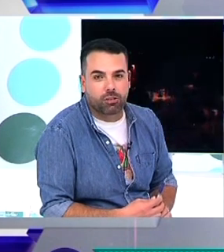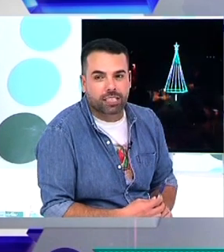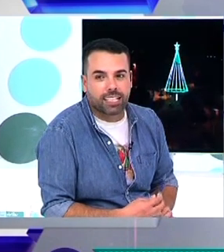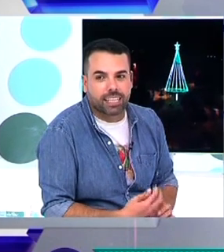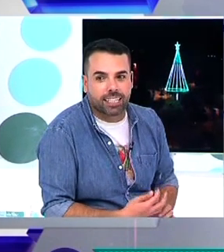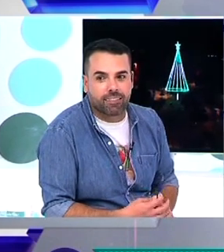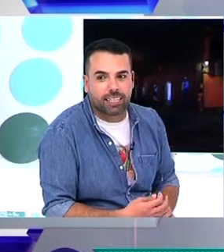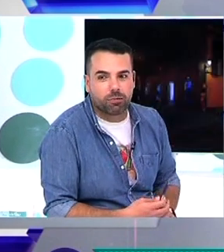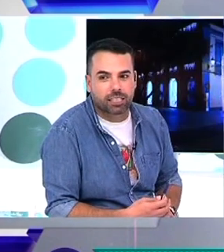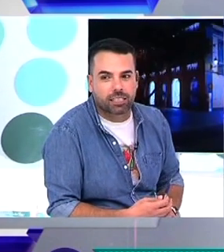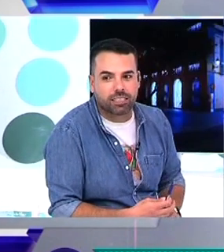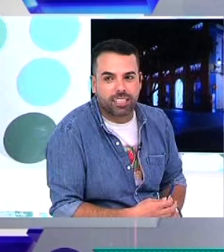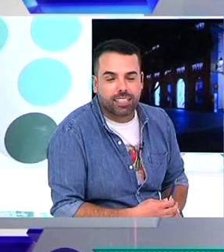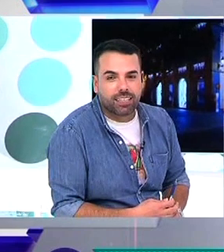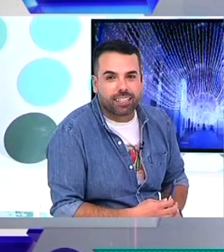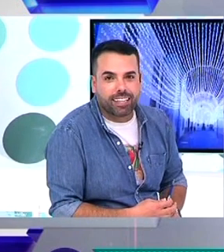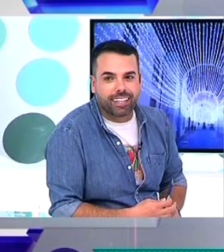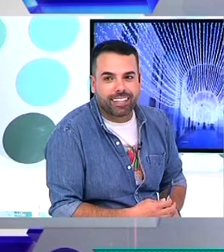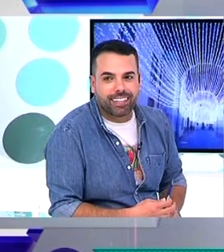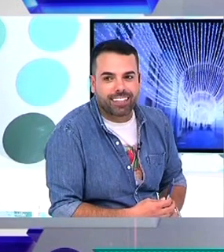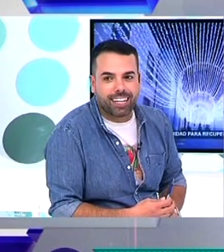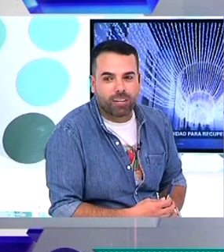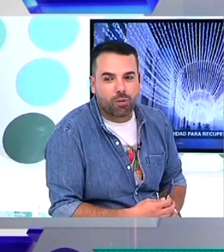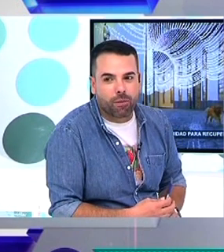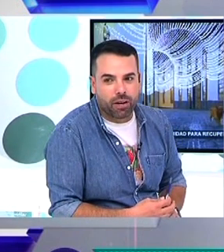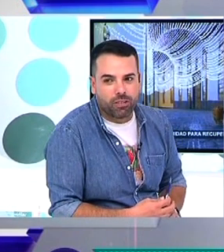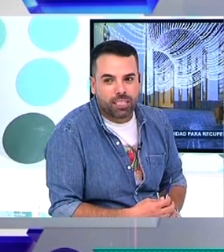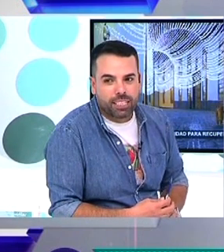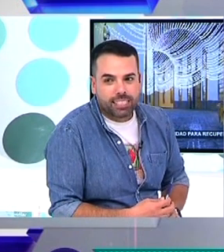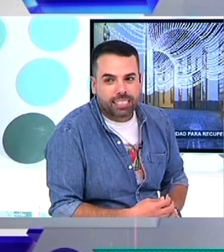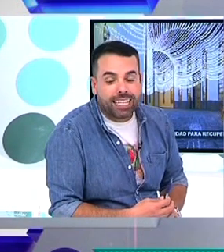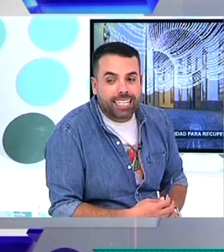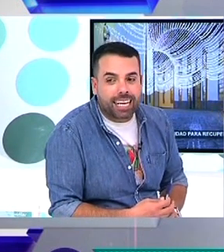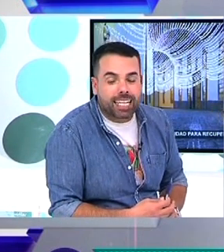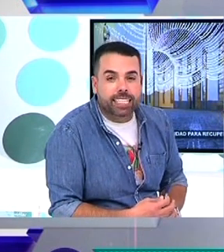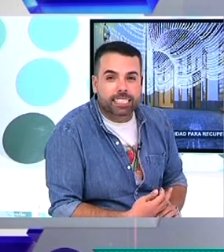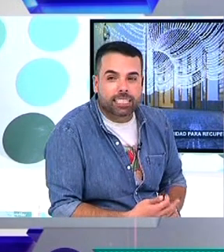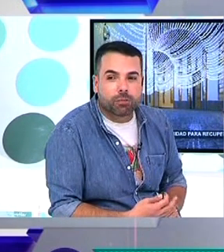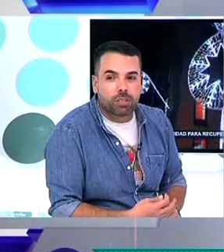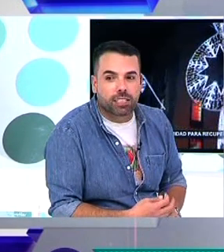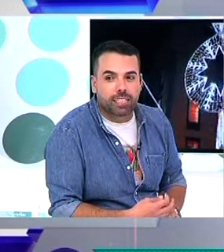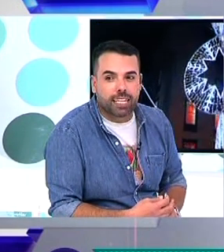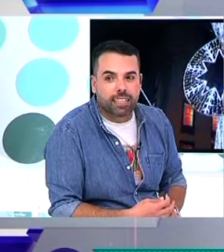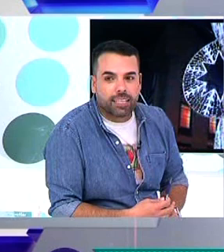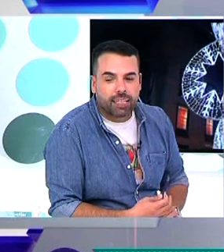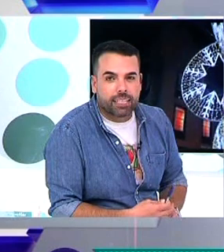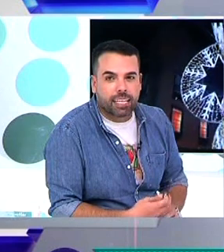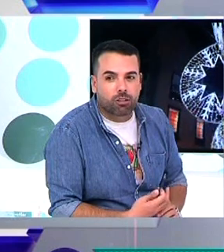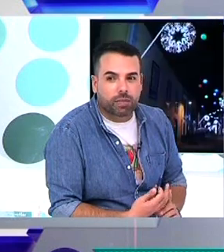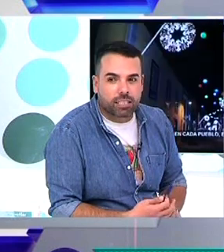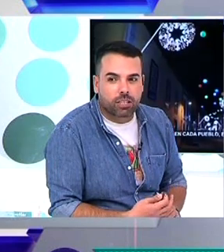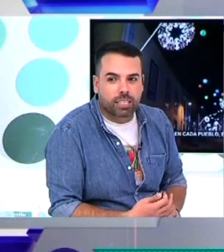tele, yo tengo que salir a las calles a ver la iluminación de La Laguna. Bueno, salir a las calles sí, pero intentar